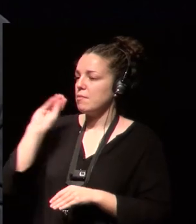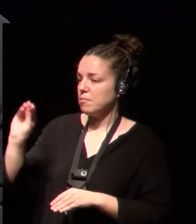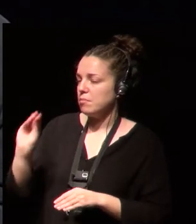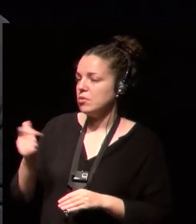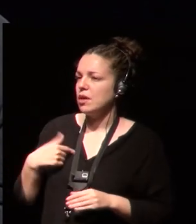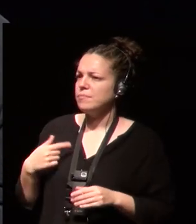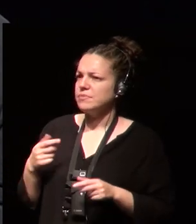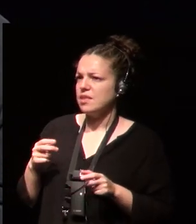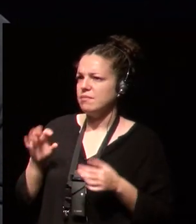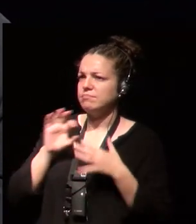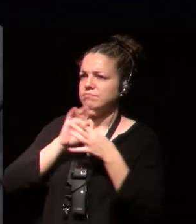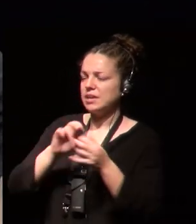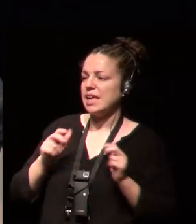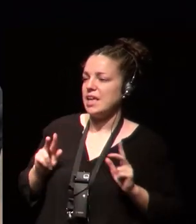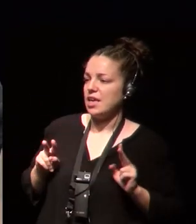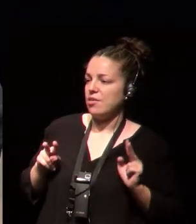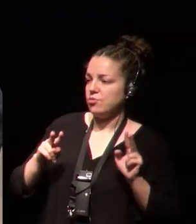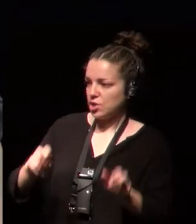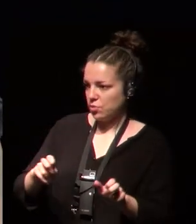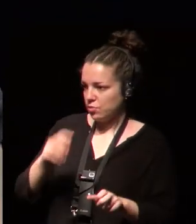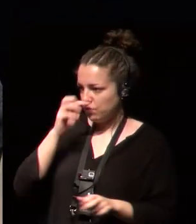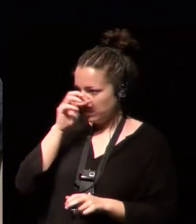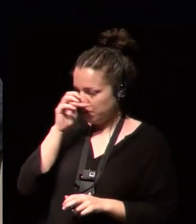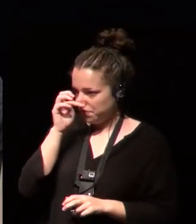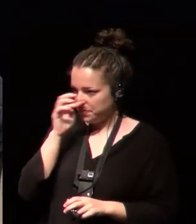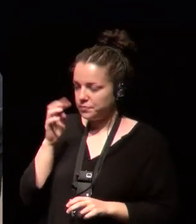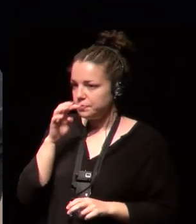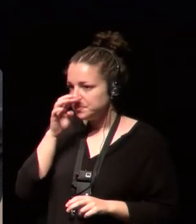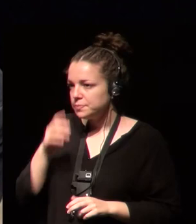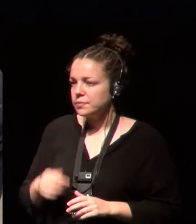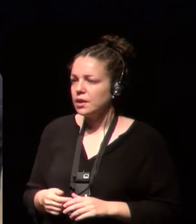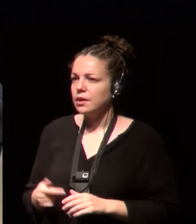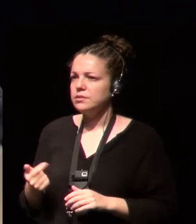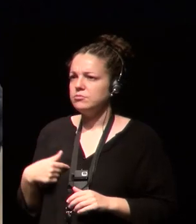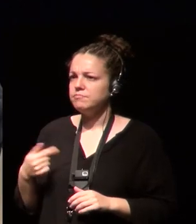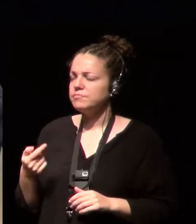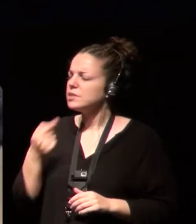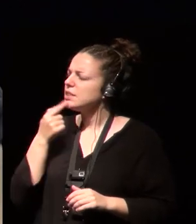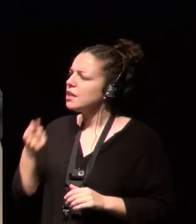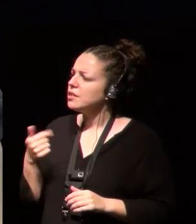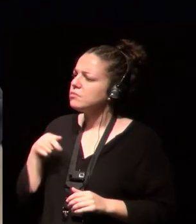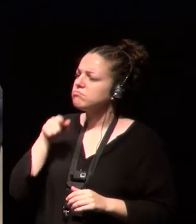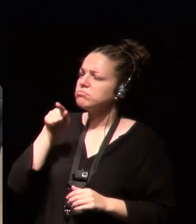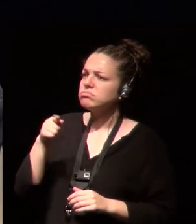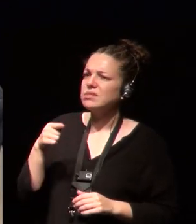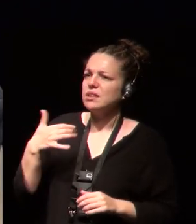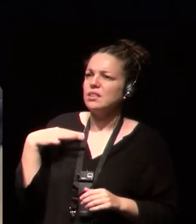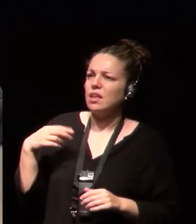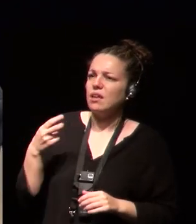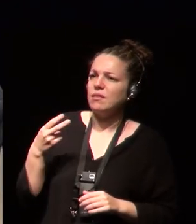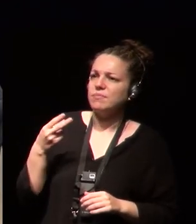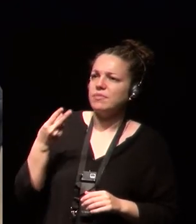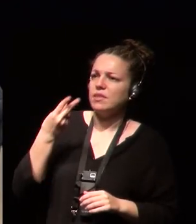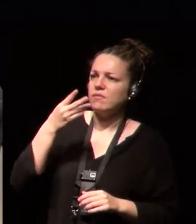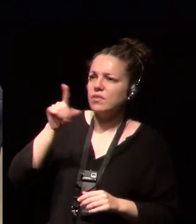antes de su conferencia, que decía que usted ha vivido los primeros 21 años de su vida en un